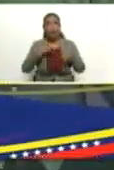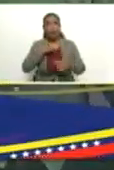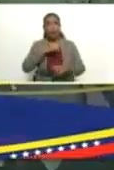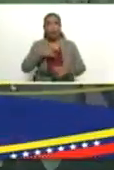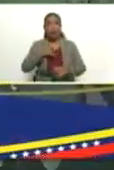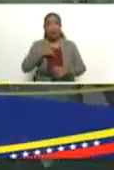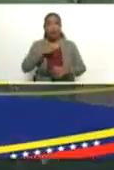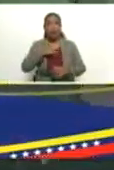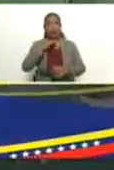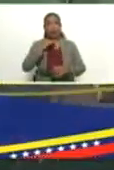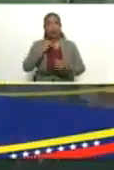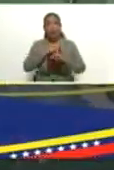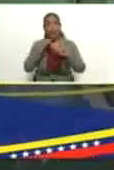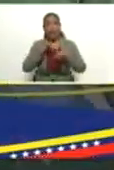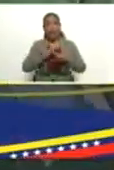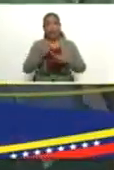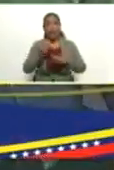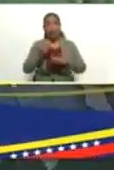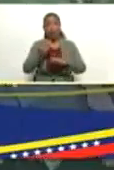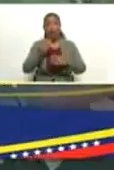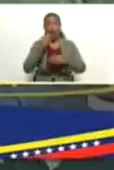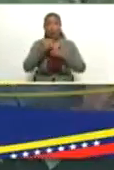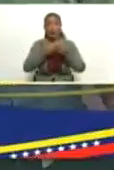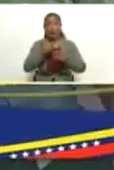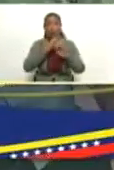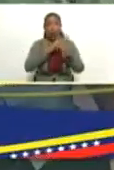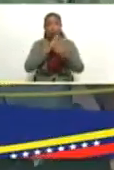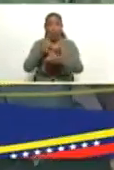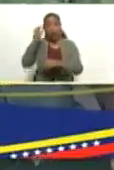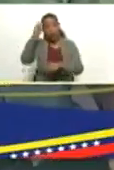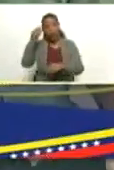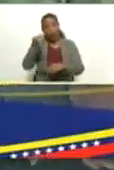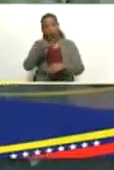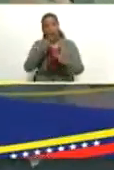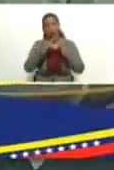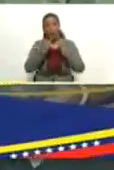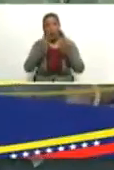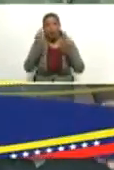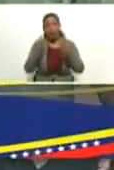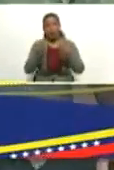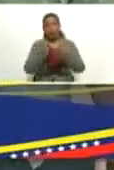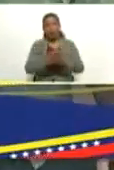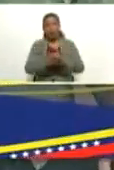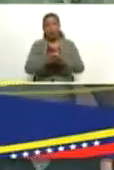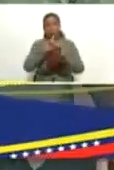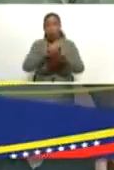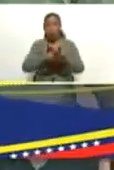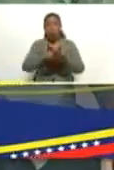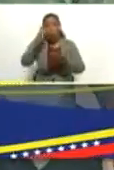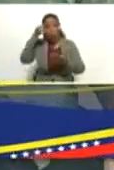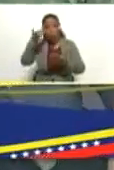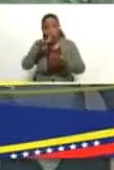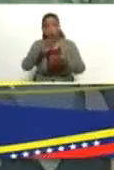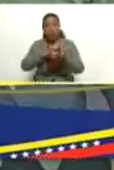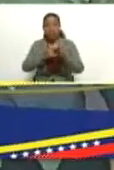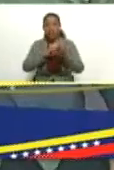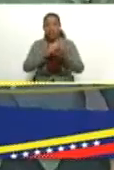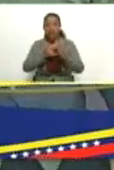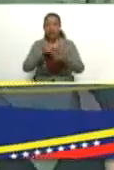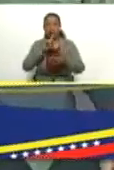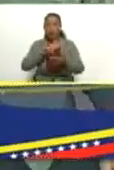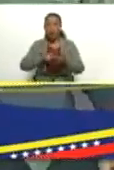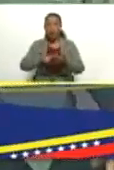felicidad porque le estamos cumpliendo a nuestro pueblo con viviendas dignas. Y cumplir a nuestro pueblo es cumplirle a nuestro comandante eterno,